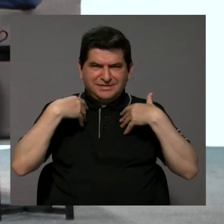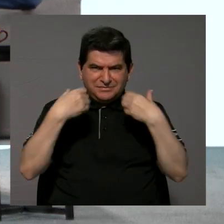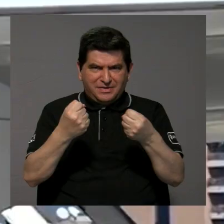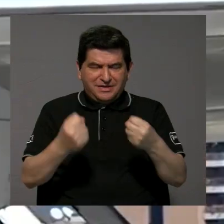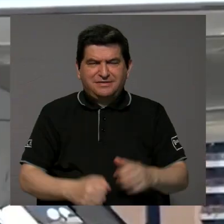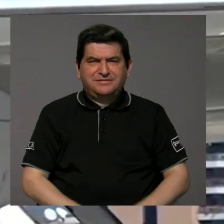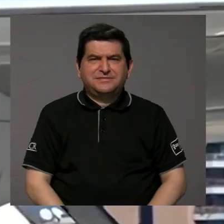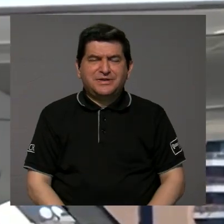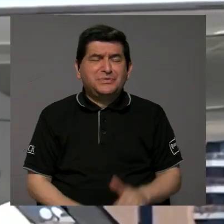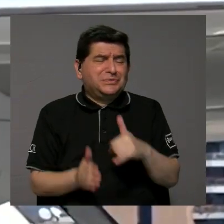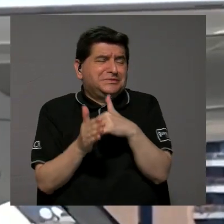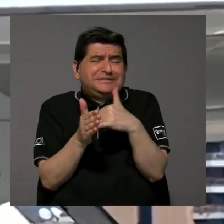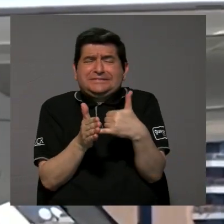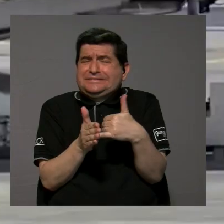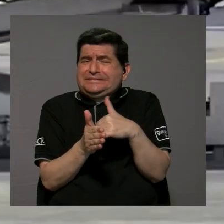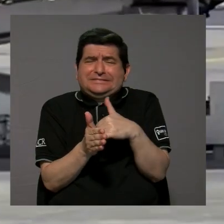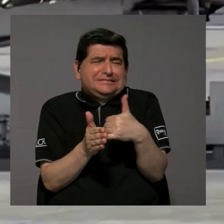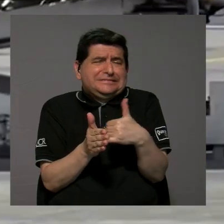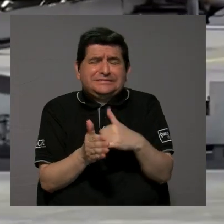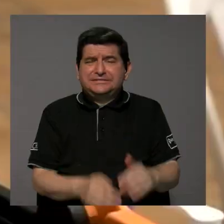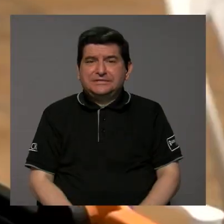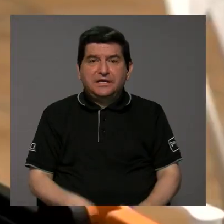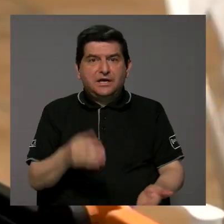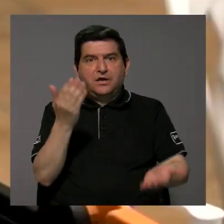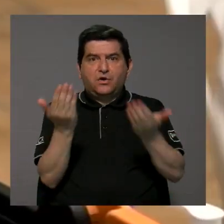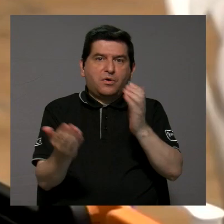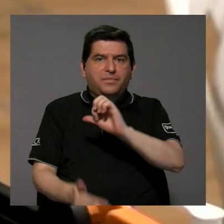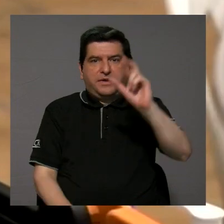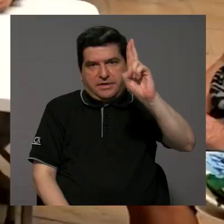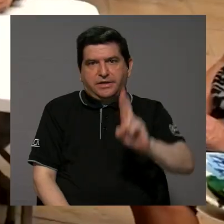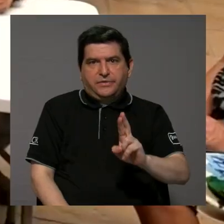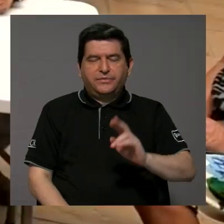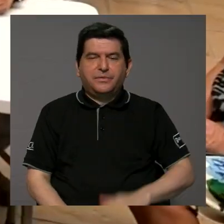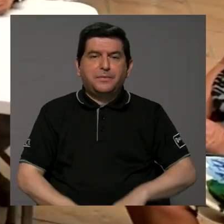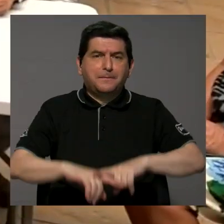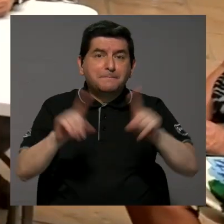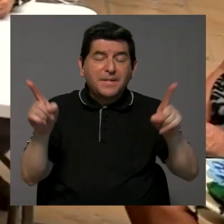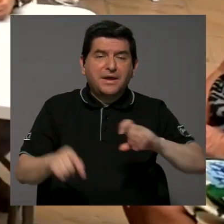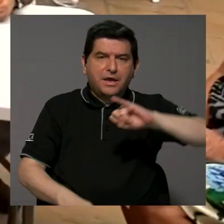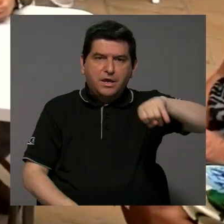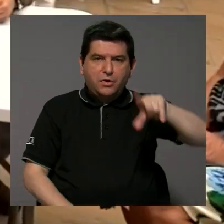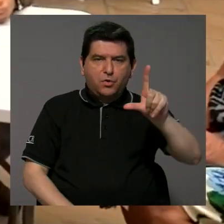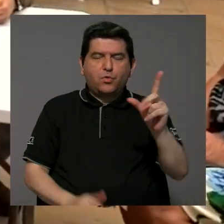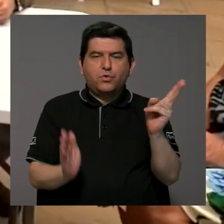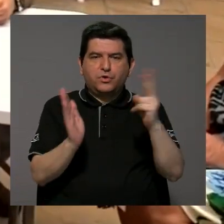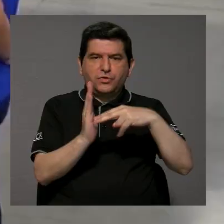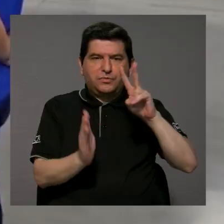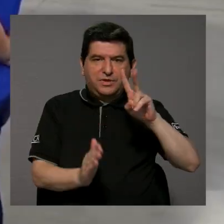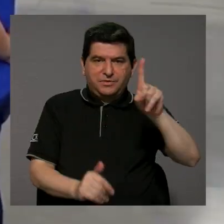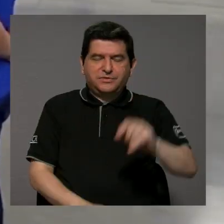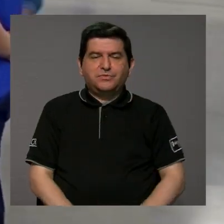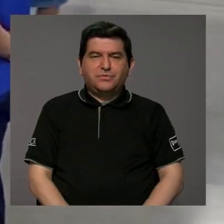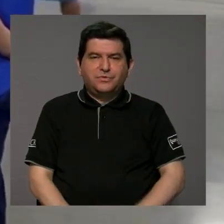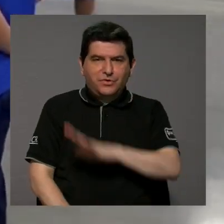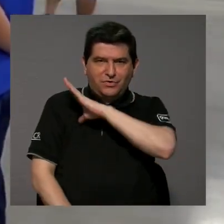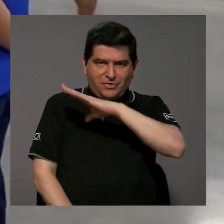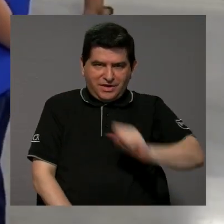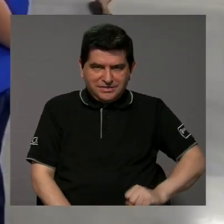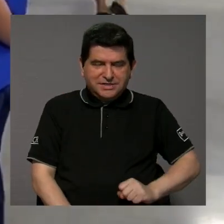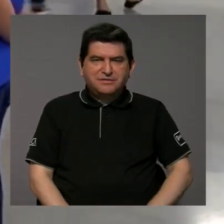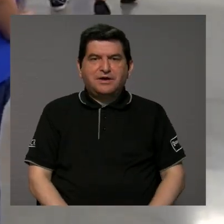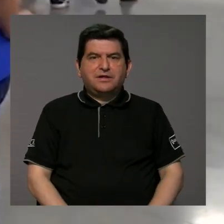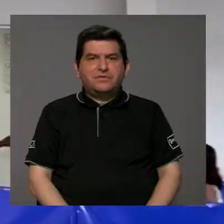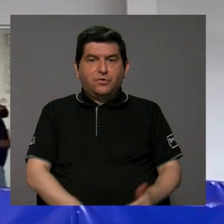sistema de salud muy, muy débil, comparativamente al de Costa Rica, pero en julio del 2021 El